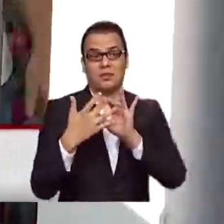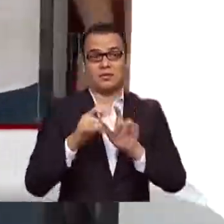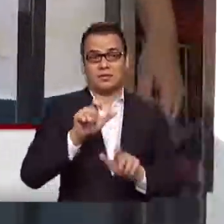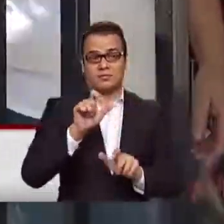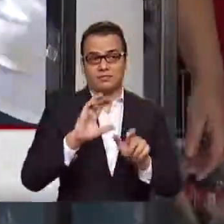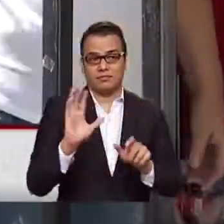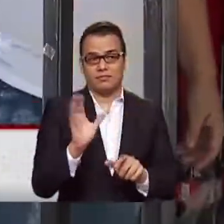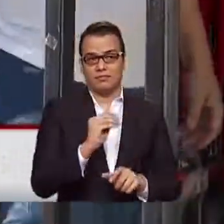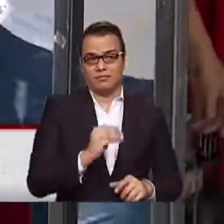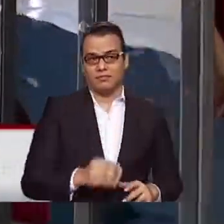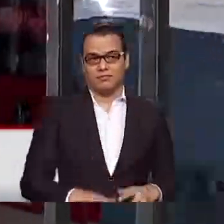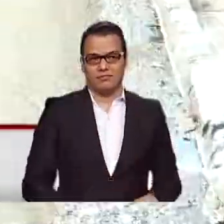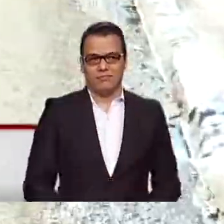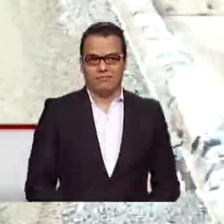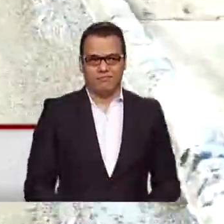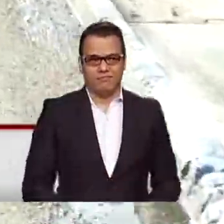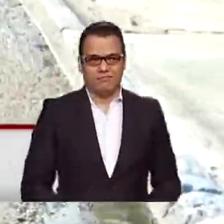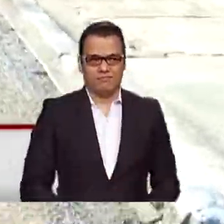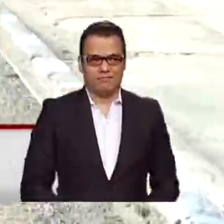personas de sus